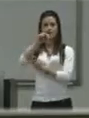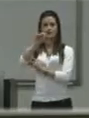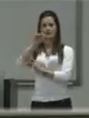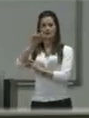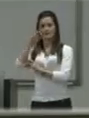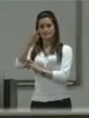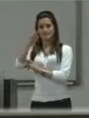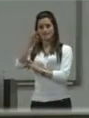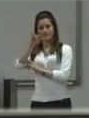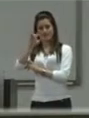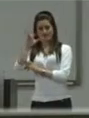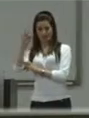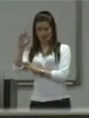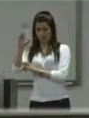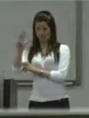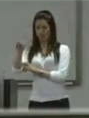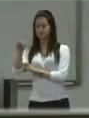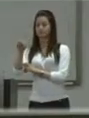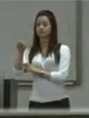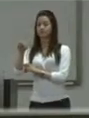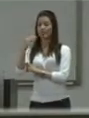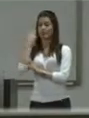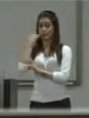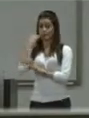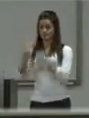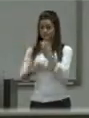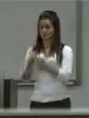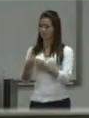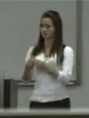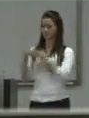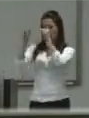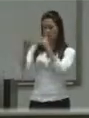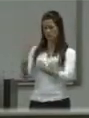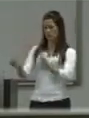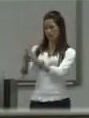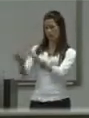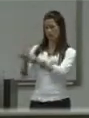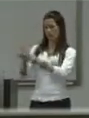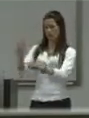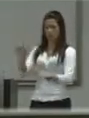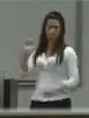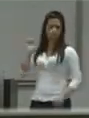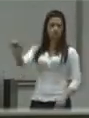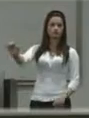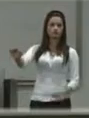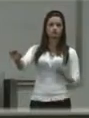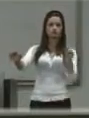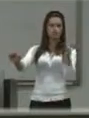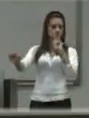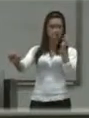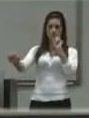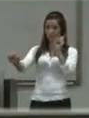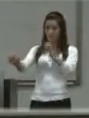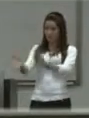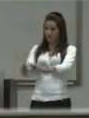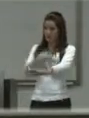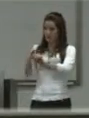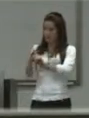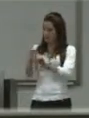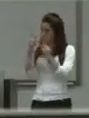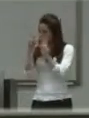hacía es que en lugar de dictaminar que la persona era incapaz absoluta y determinar un guarda ordenaba Cuáles eran los apoyos que